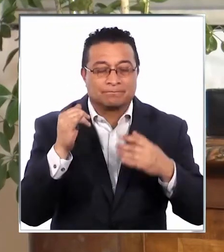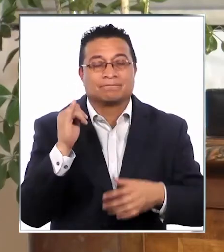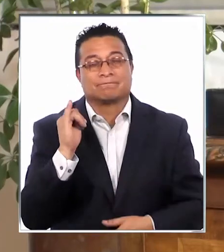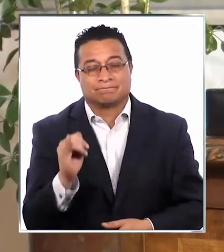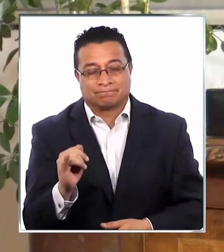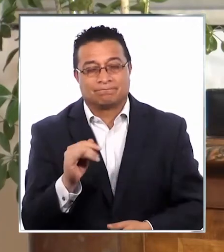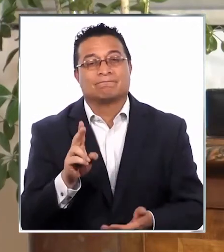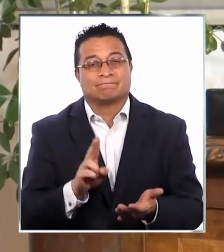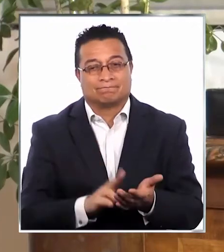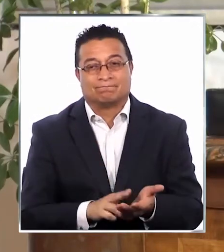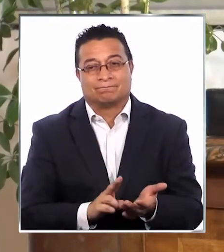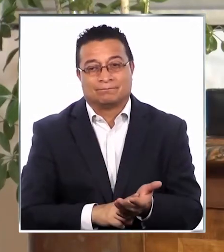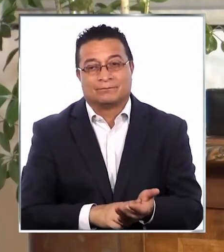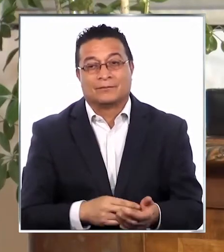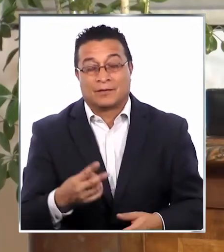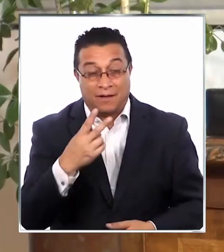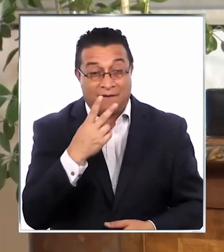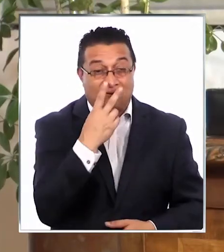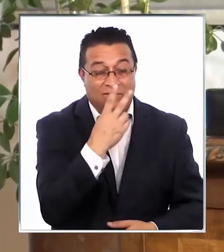emocionante